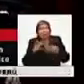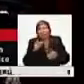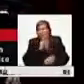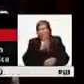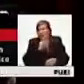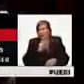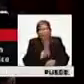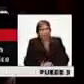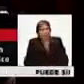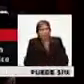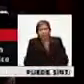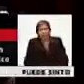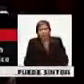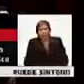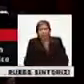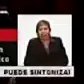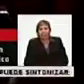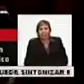otra inauguración,